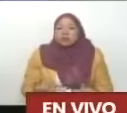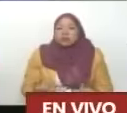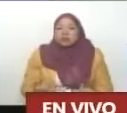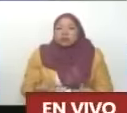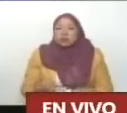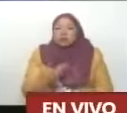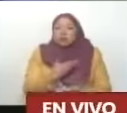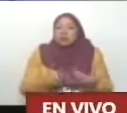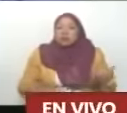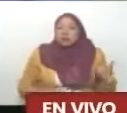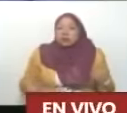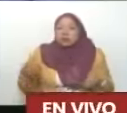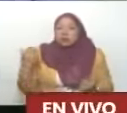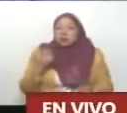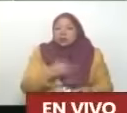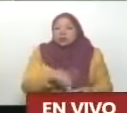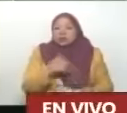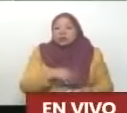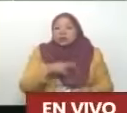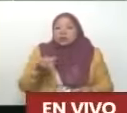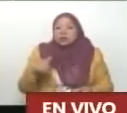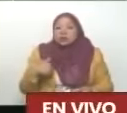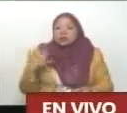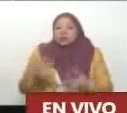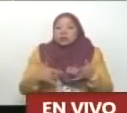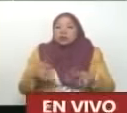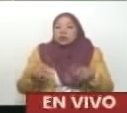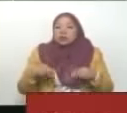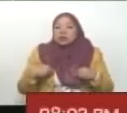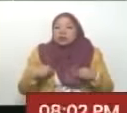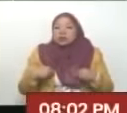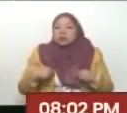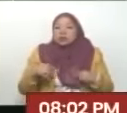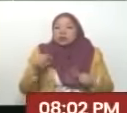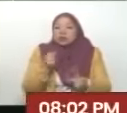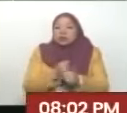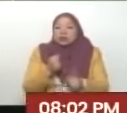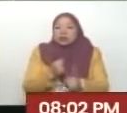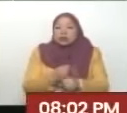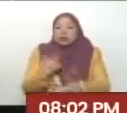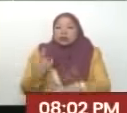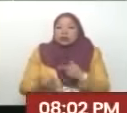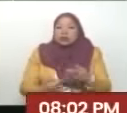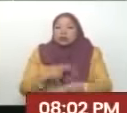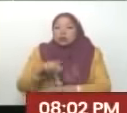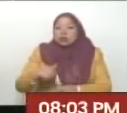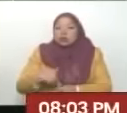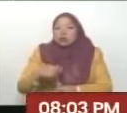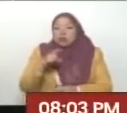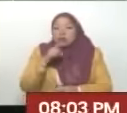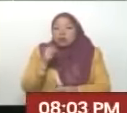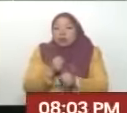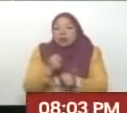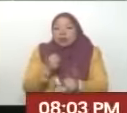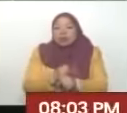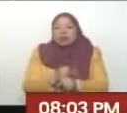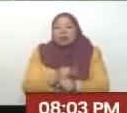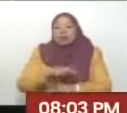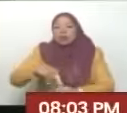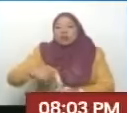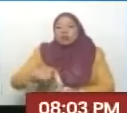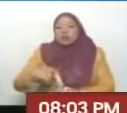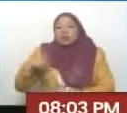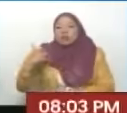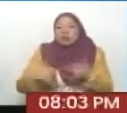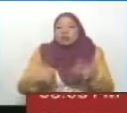Argentina, el presidente de Argentina, Javier Milei, dice que acepta que las Islas Malvinas están actualmente en manos del Reino Unido. Eso es lo